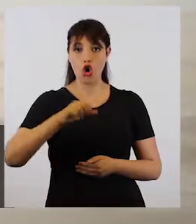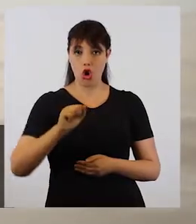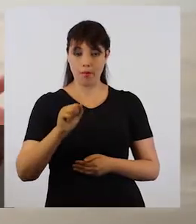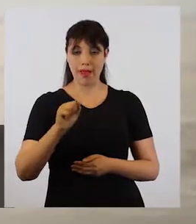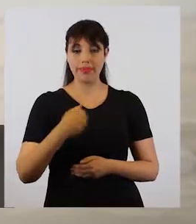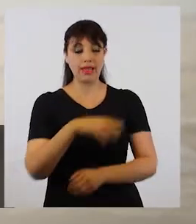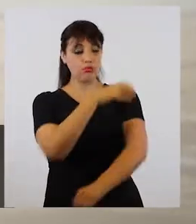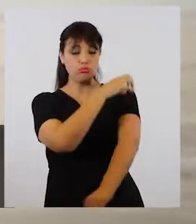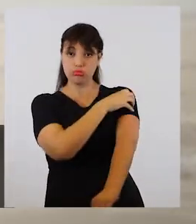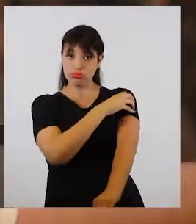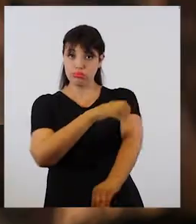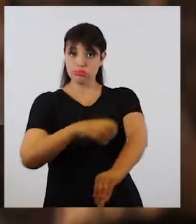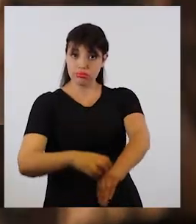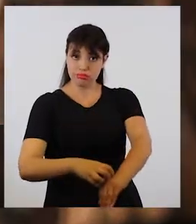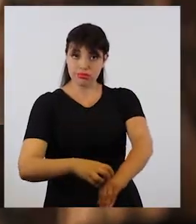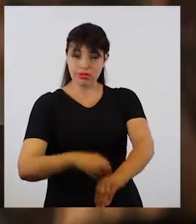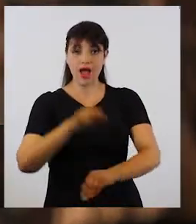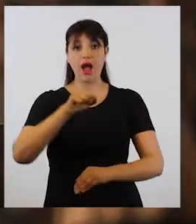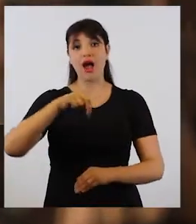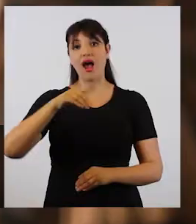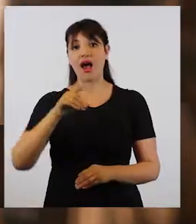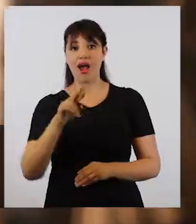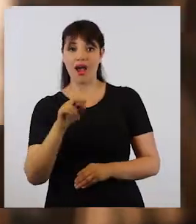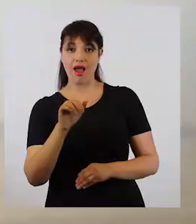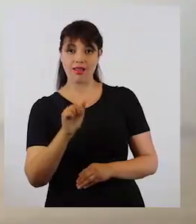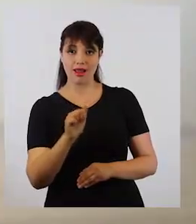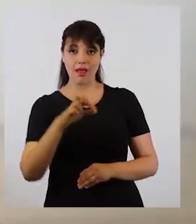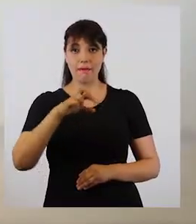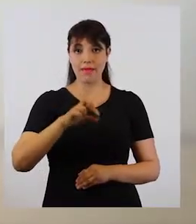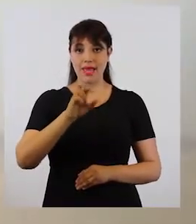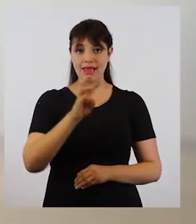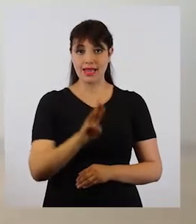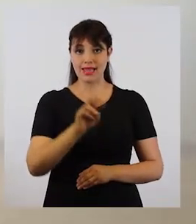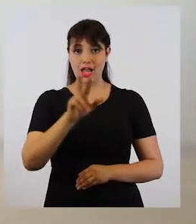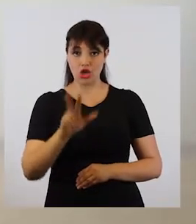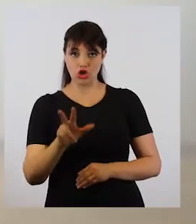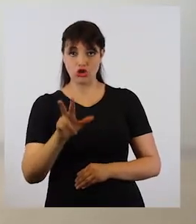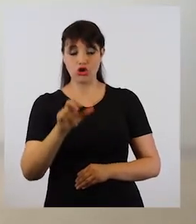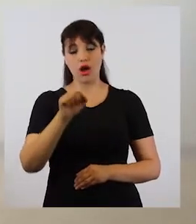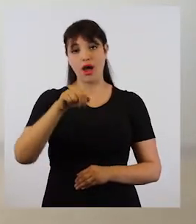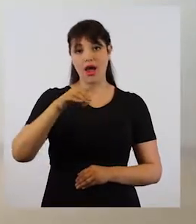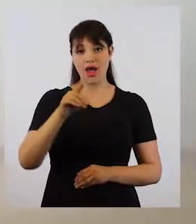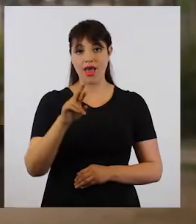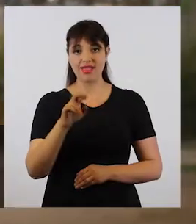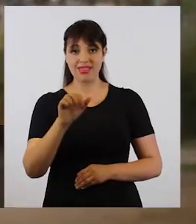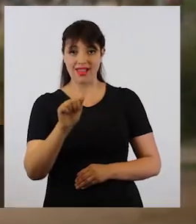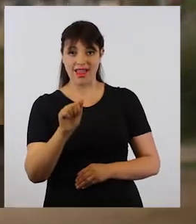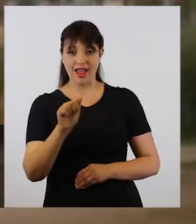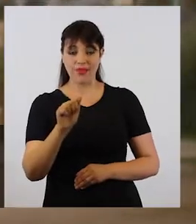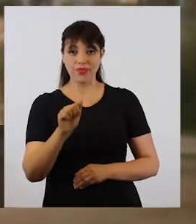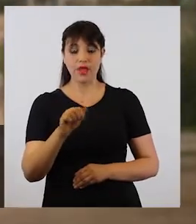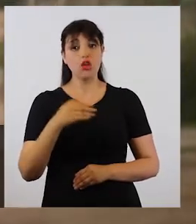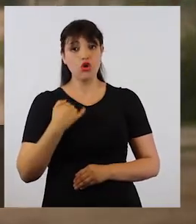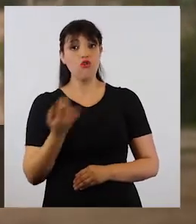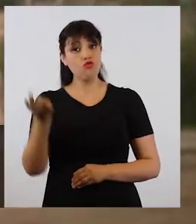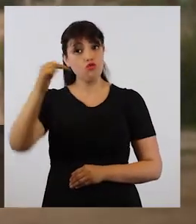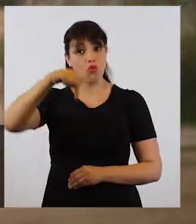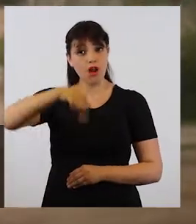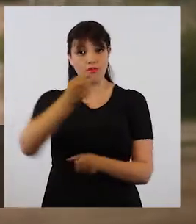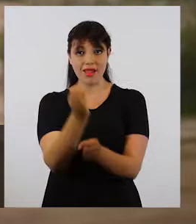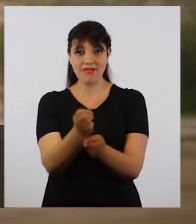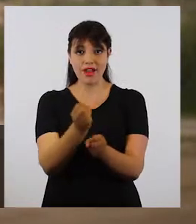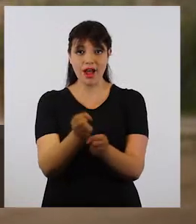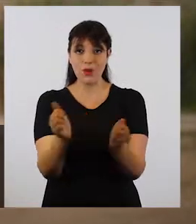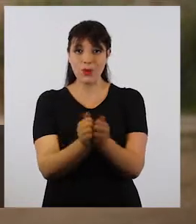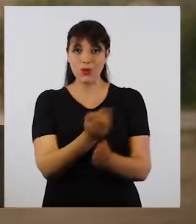cordillera a mar andrea molina junto a ti de 38 andrea molina vuelvo para trabajar junto a